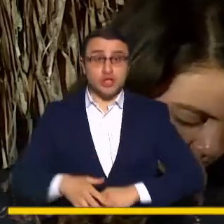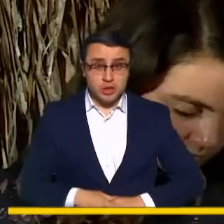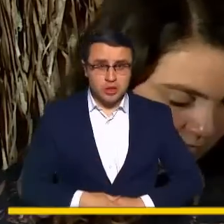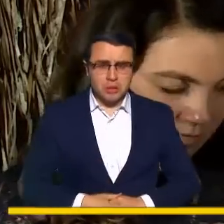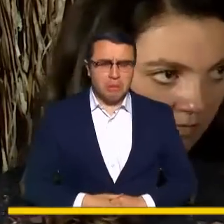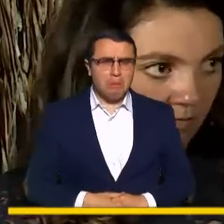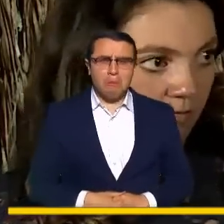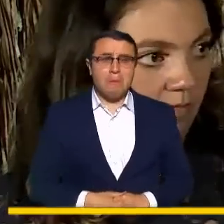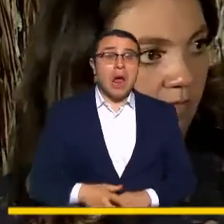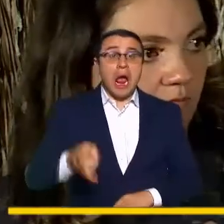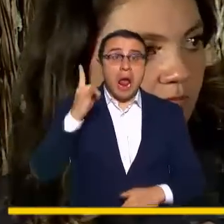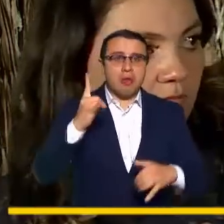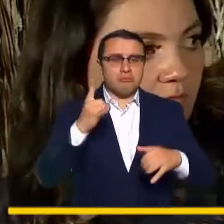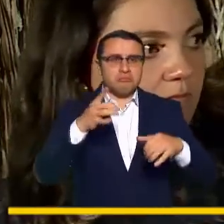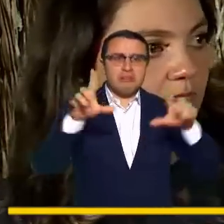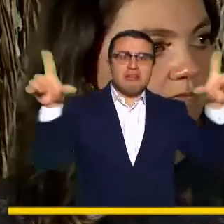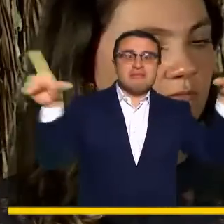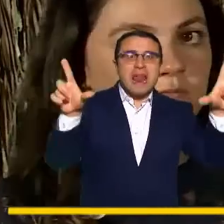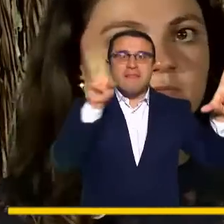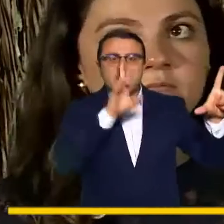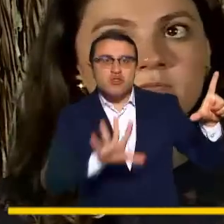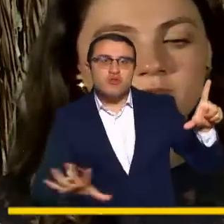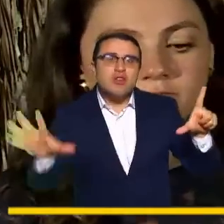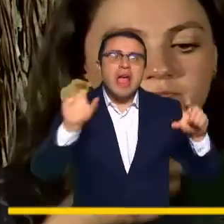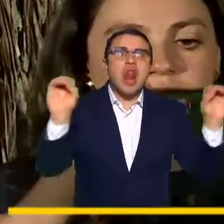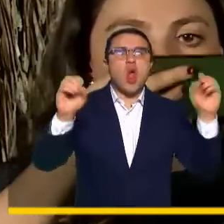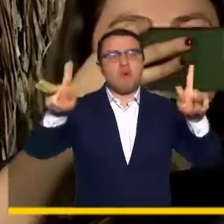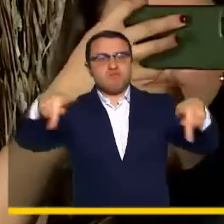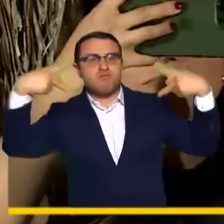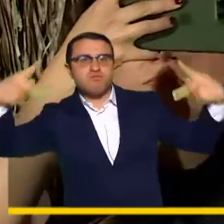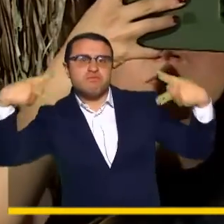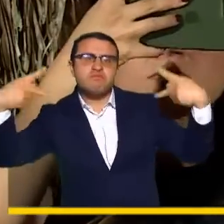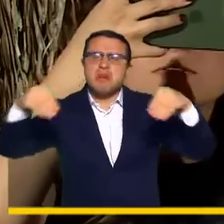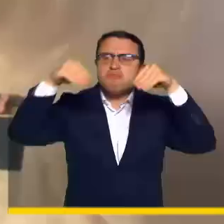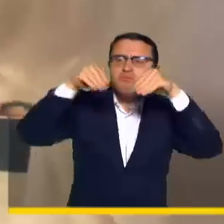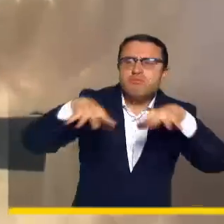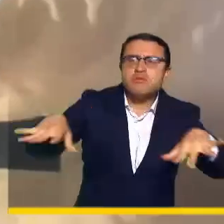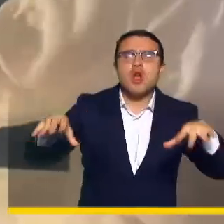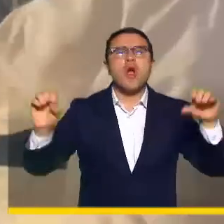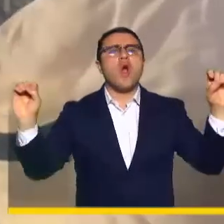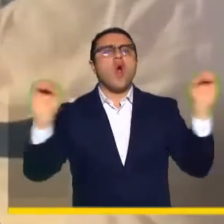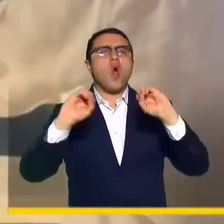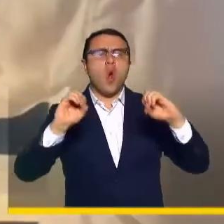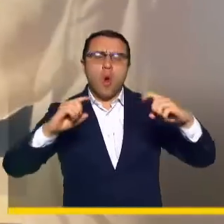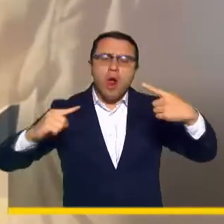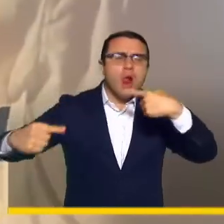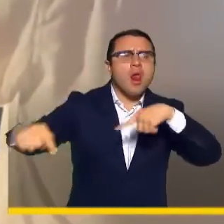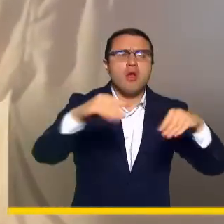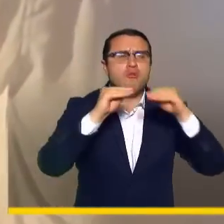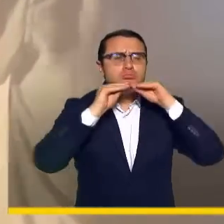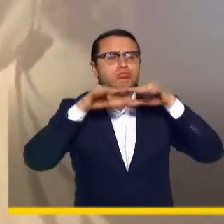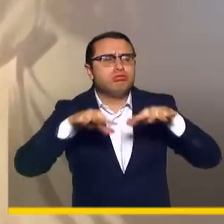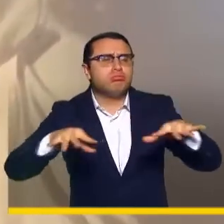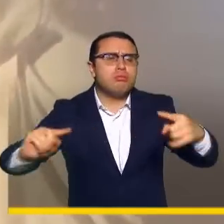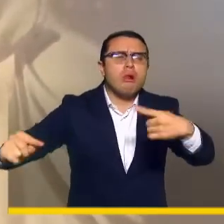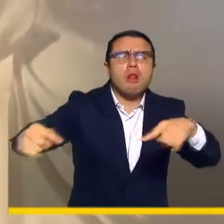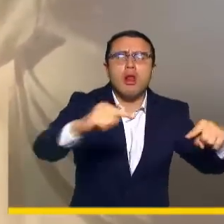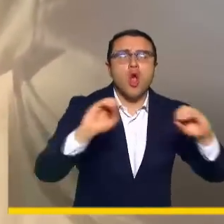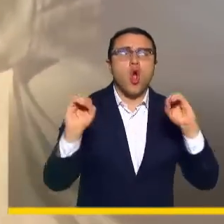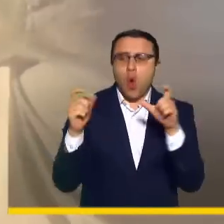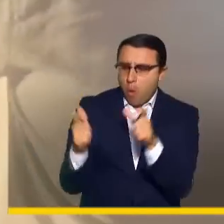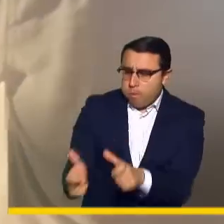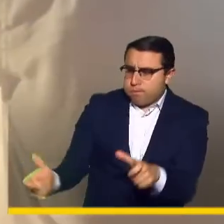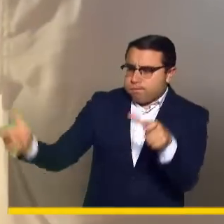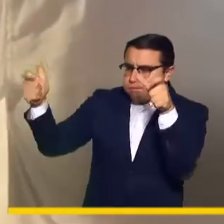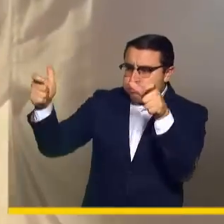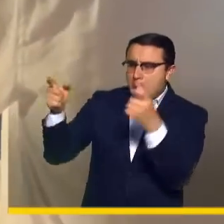alguien en algún lugar de la televisión nacional o de la prensa o de la discusión pública o del